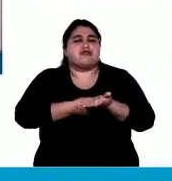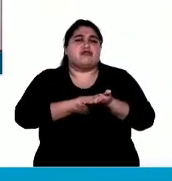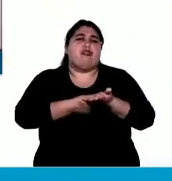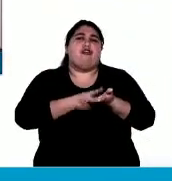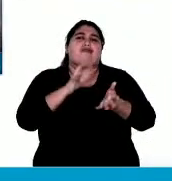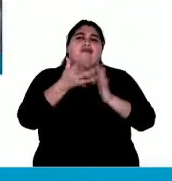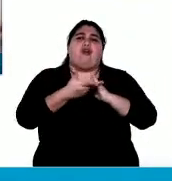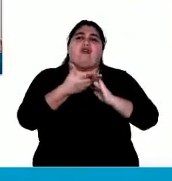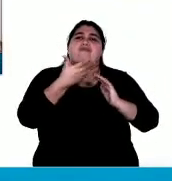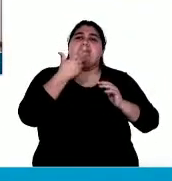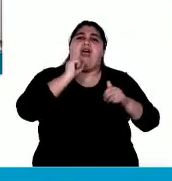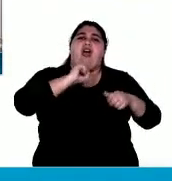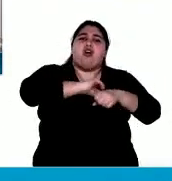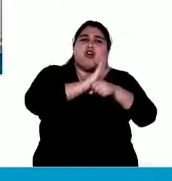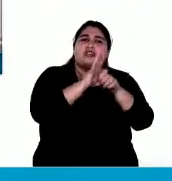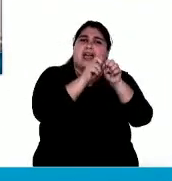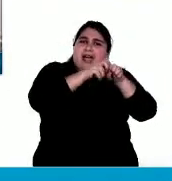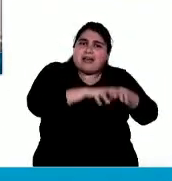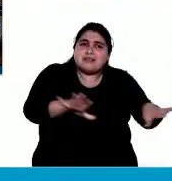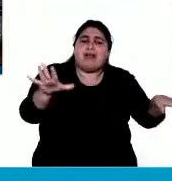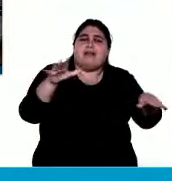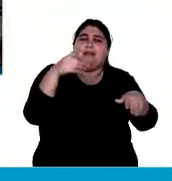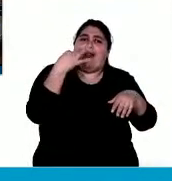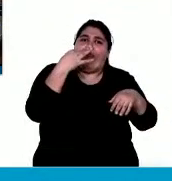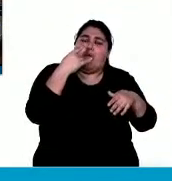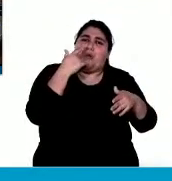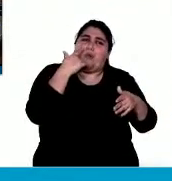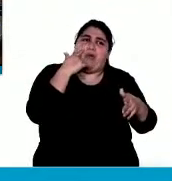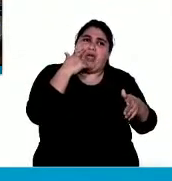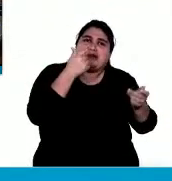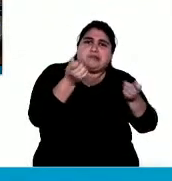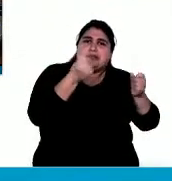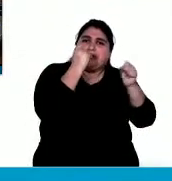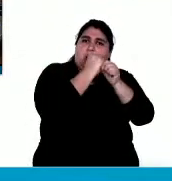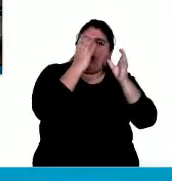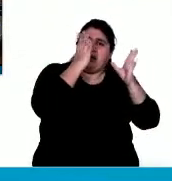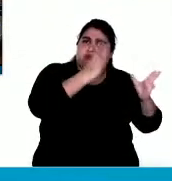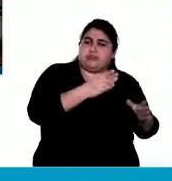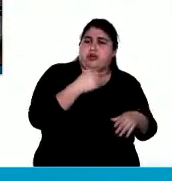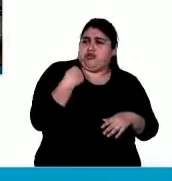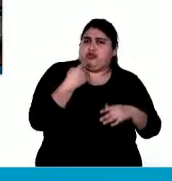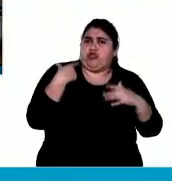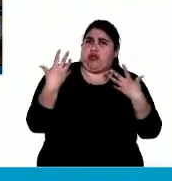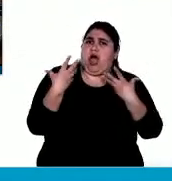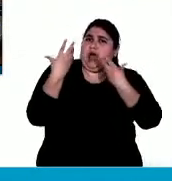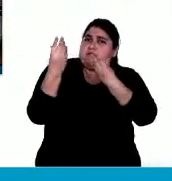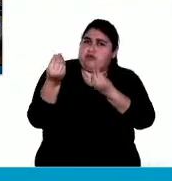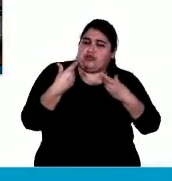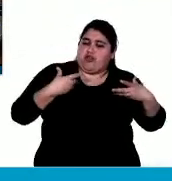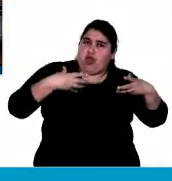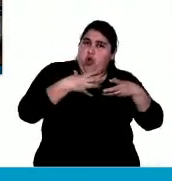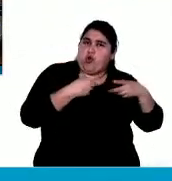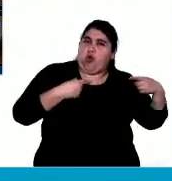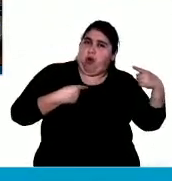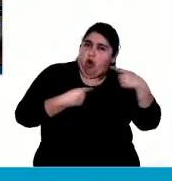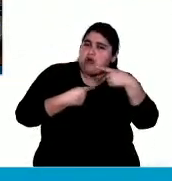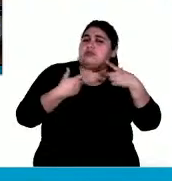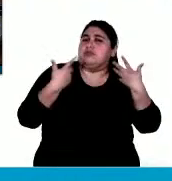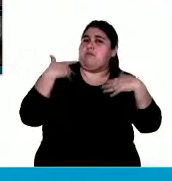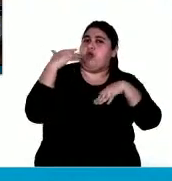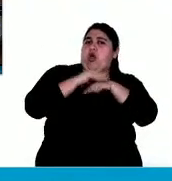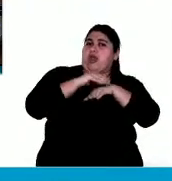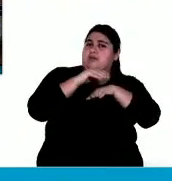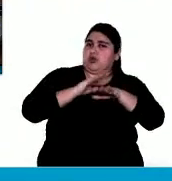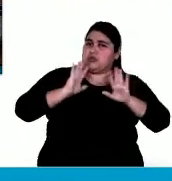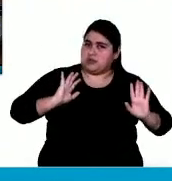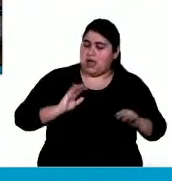esta pandemia y sus efectos adversos. Y así lo hemos acompañado como una oposición responsable.